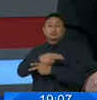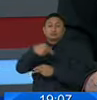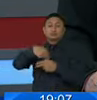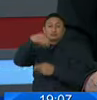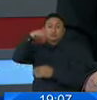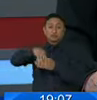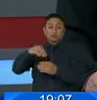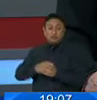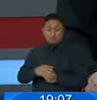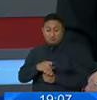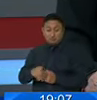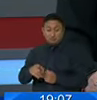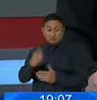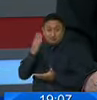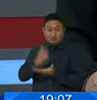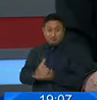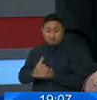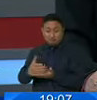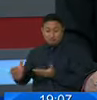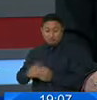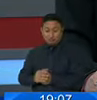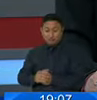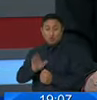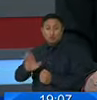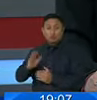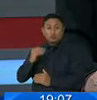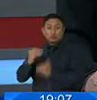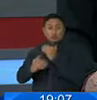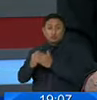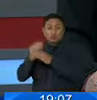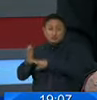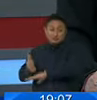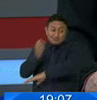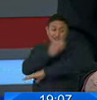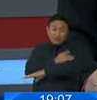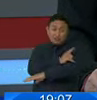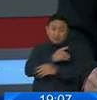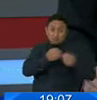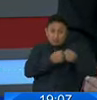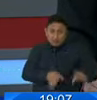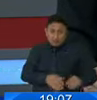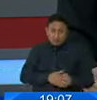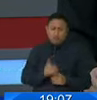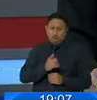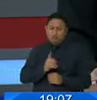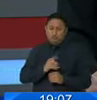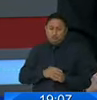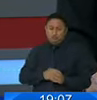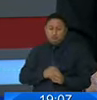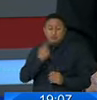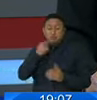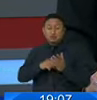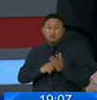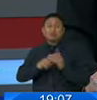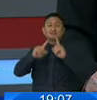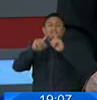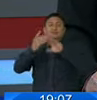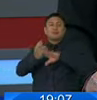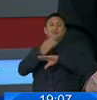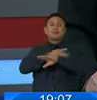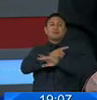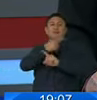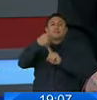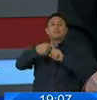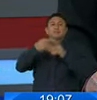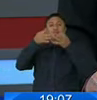Electoral no daría cabida a la nulidad de los procesos que realizaron durante su periodo, entre otros, la consulta popular del pasado